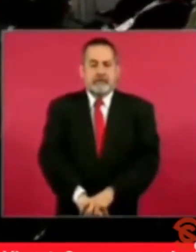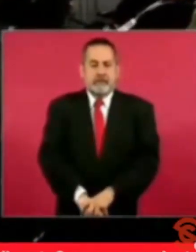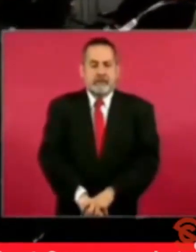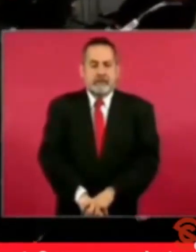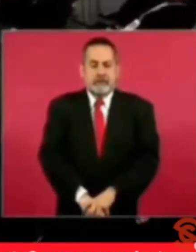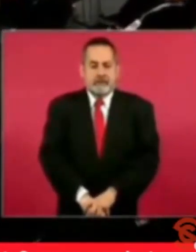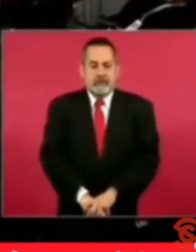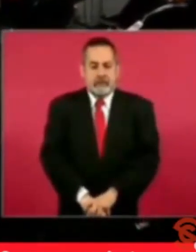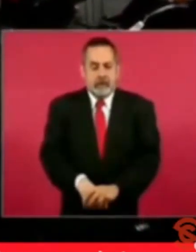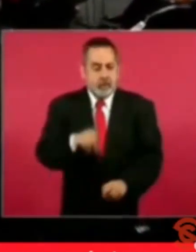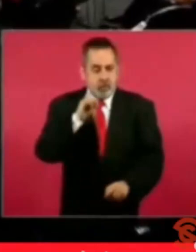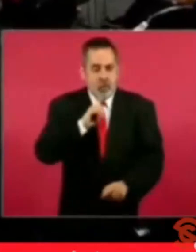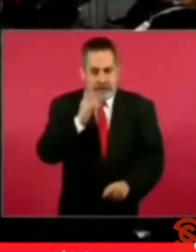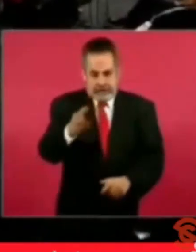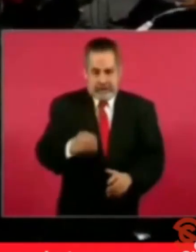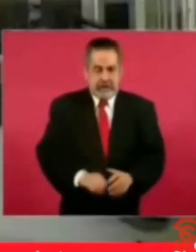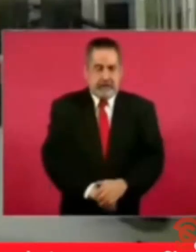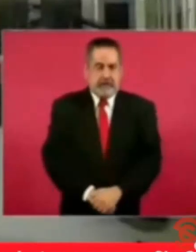La mujer.